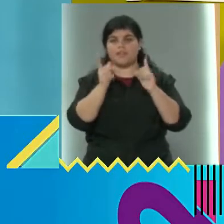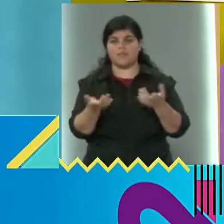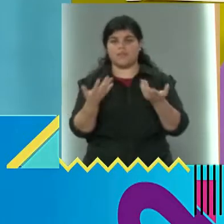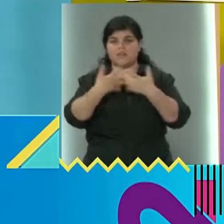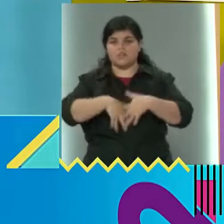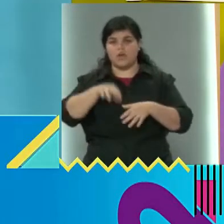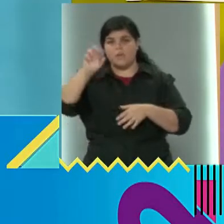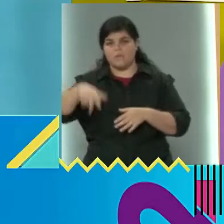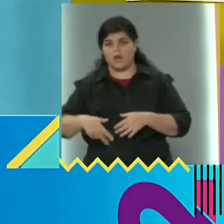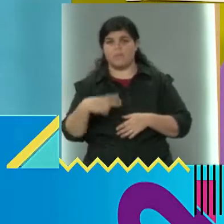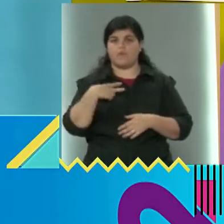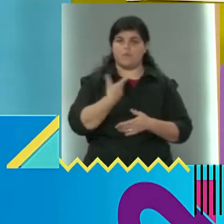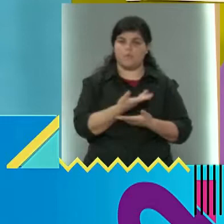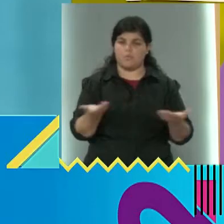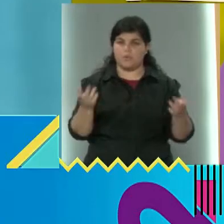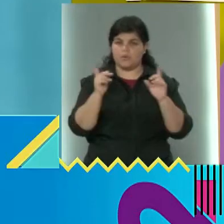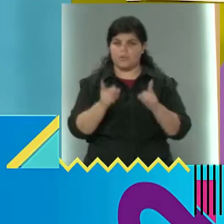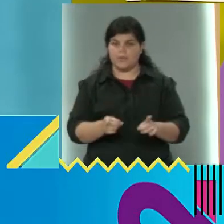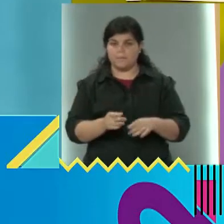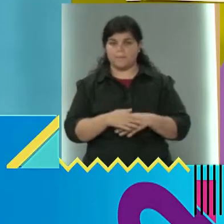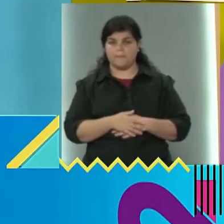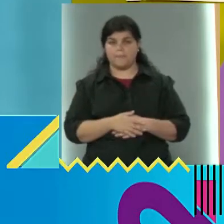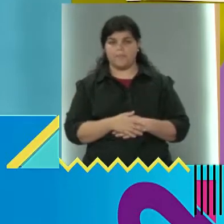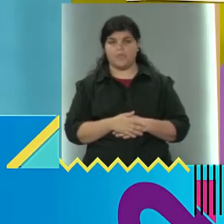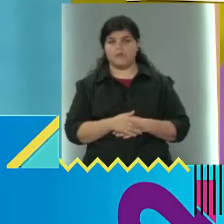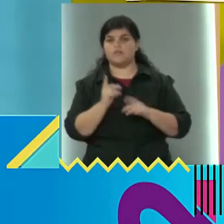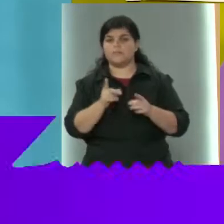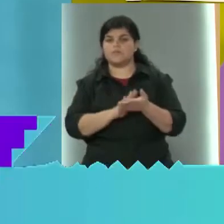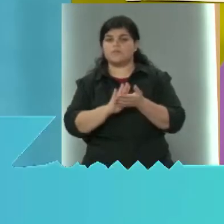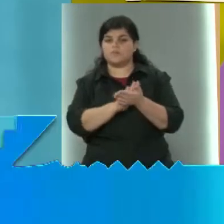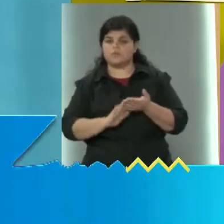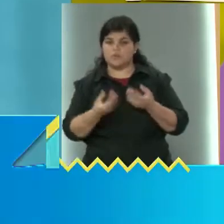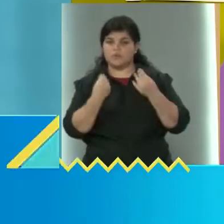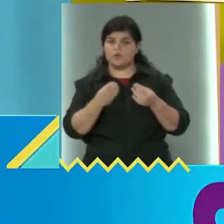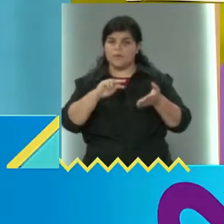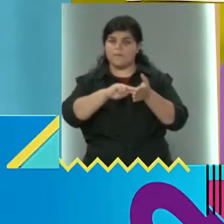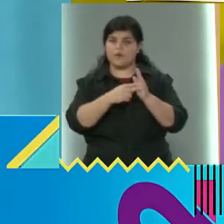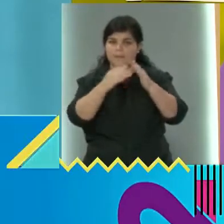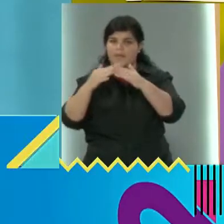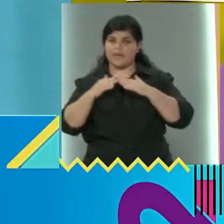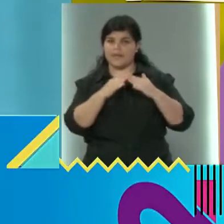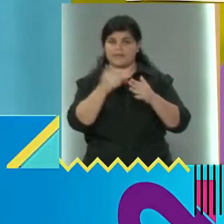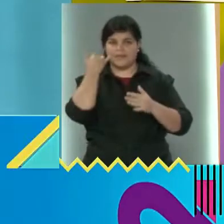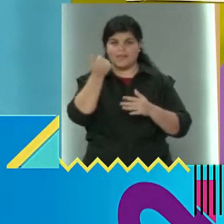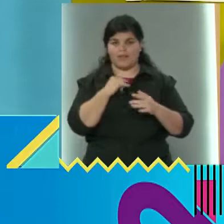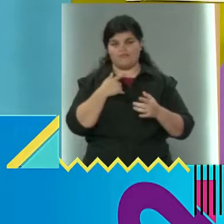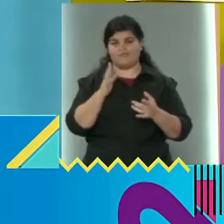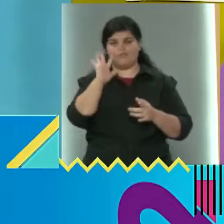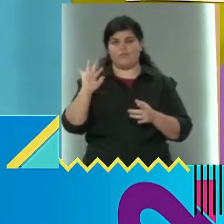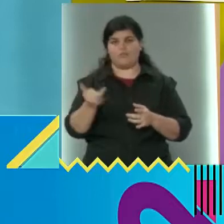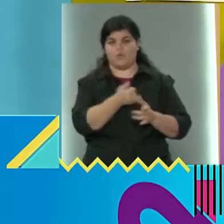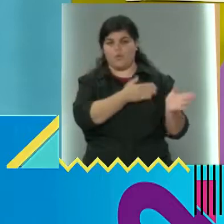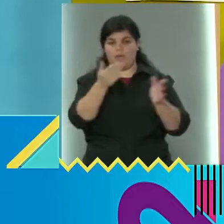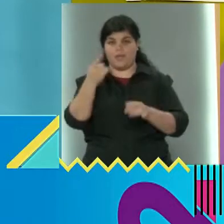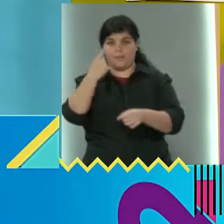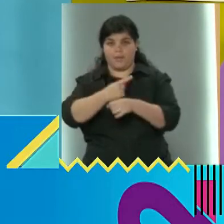sector público, el sector privado y cómo se van resolviendo las problemáticas de la vivienda que ya se han ido detectando en este primer